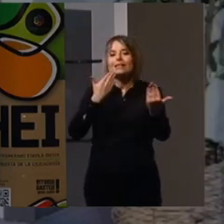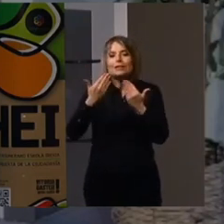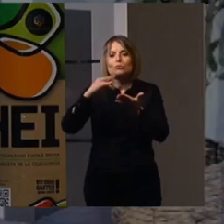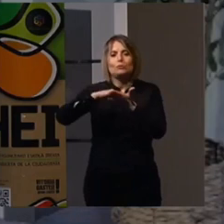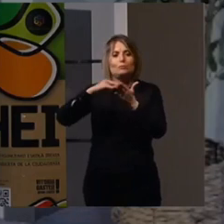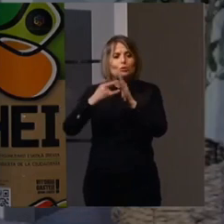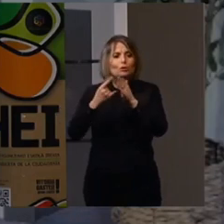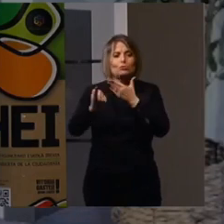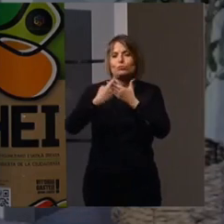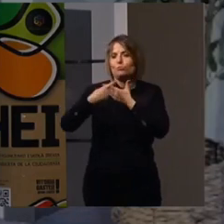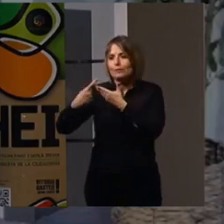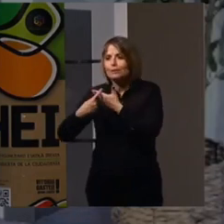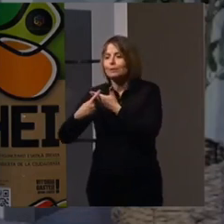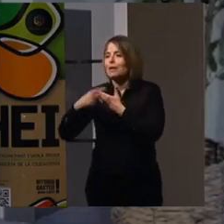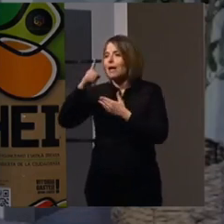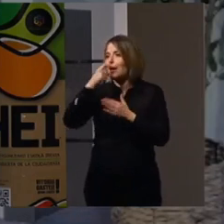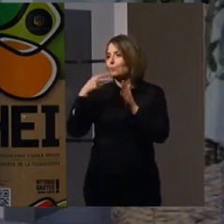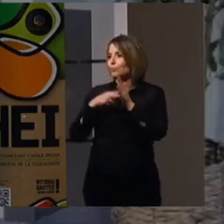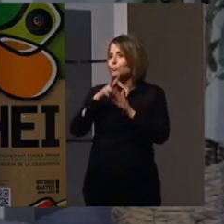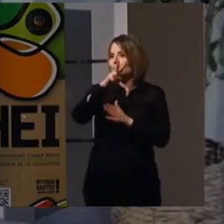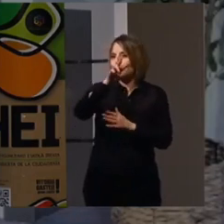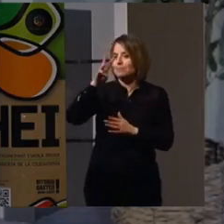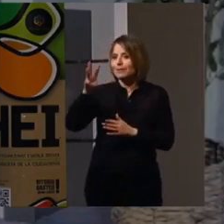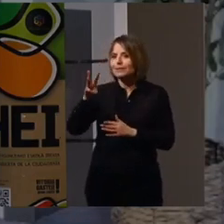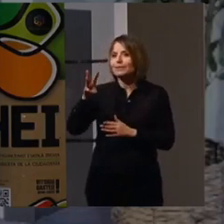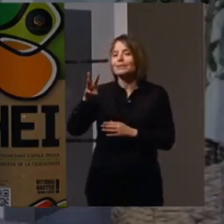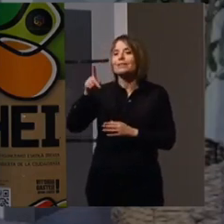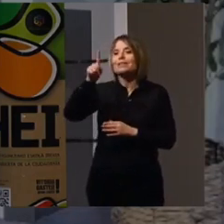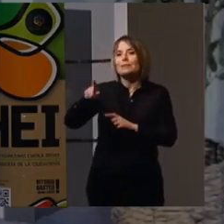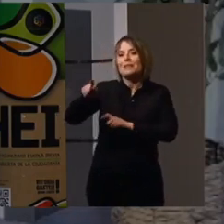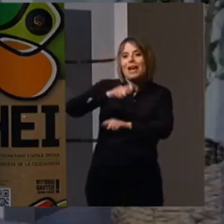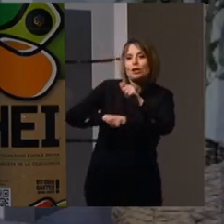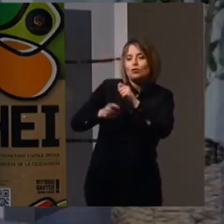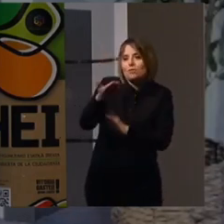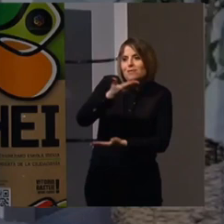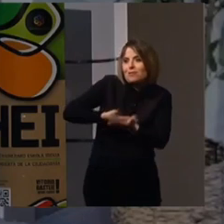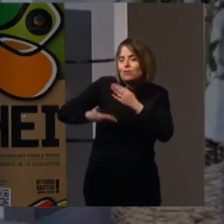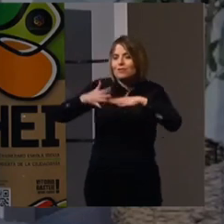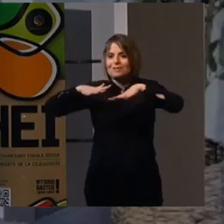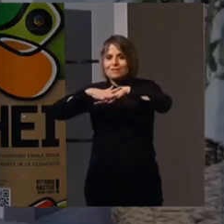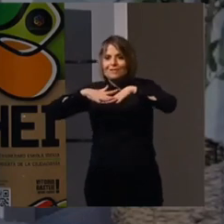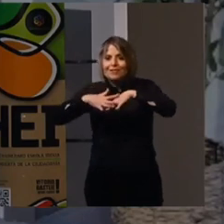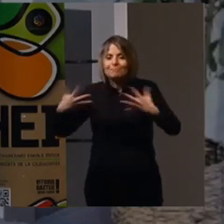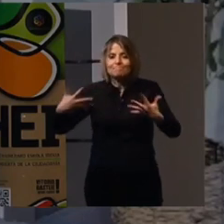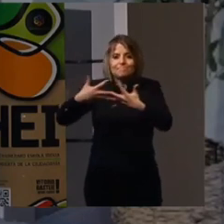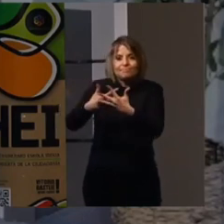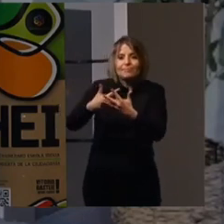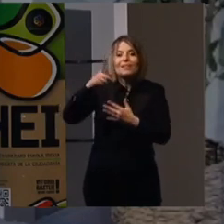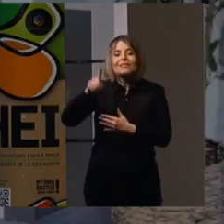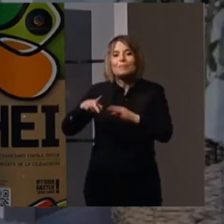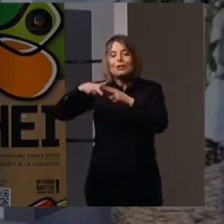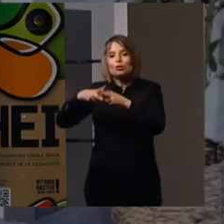proyectos participativos realizados en 2023 y enredando asociaciones y tejiéndolas, así como el